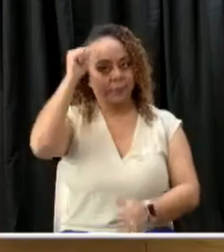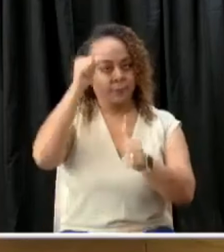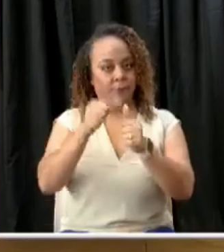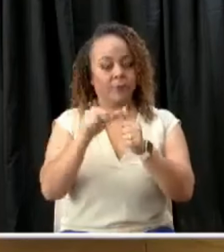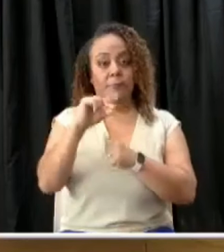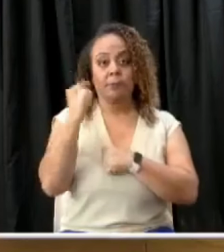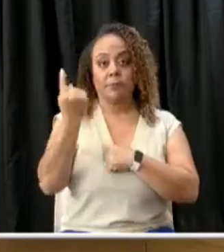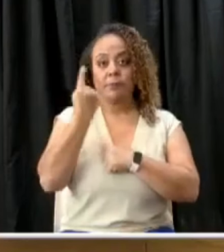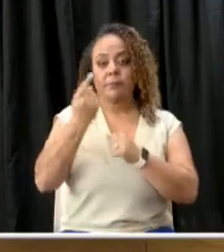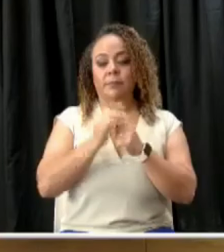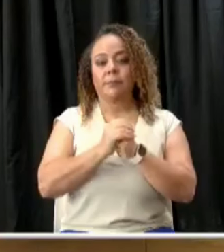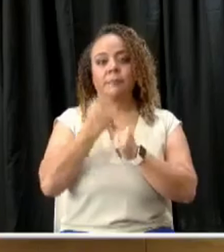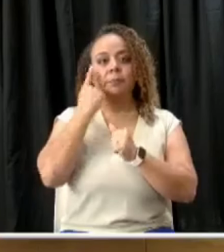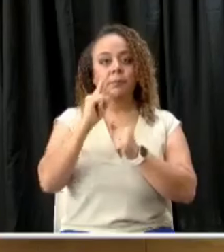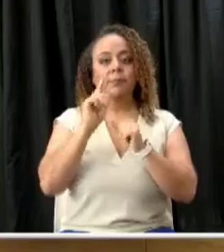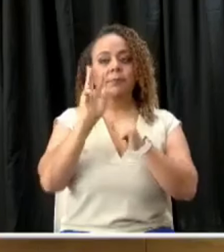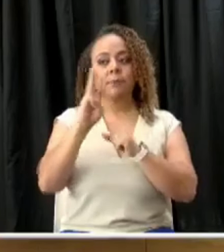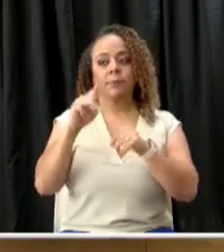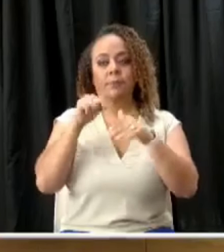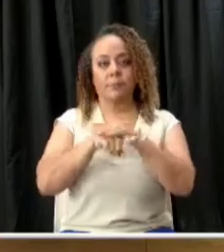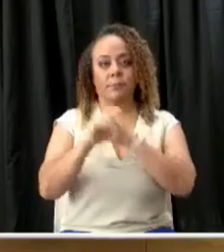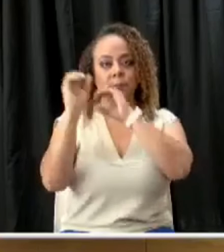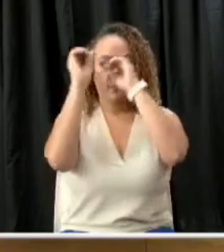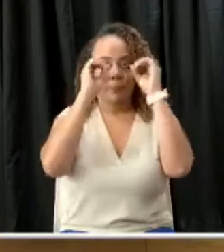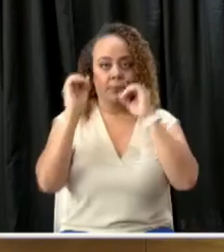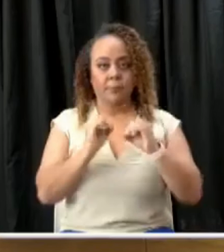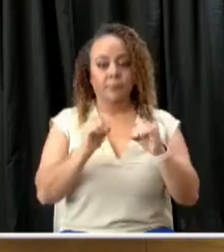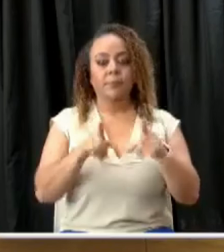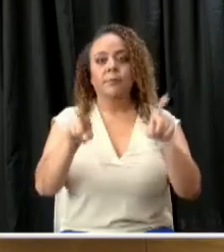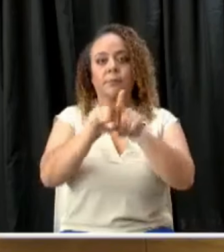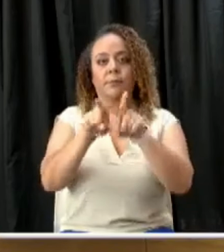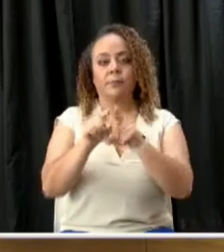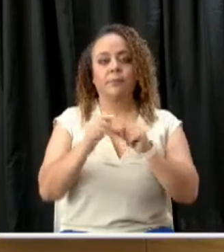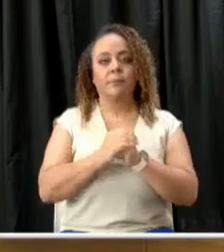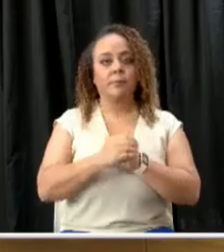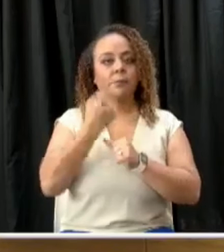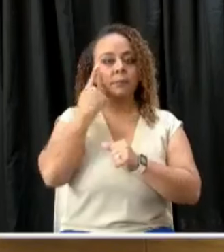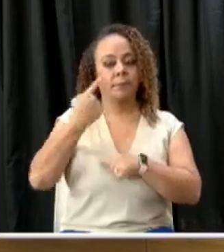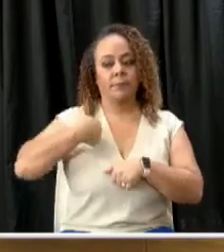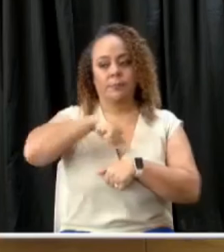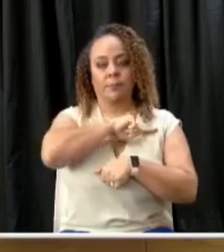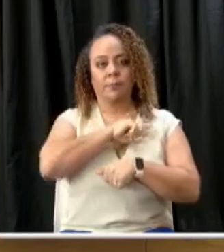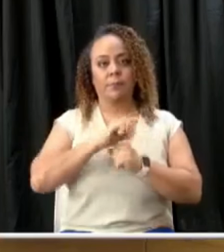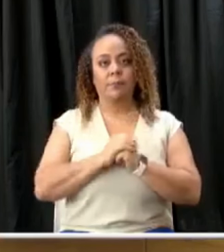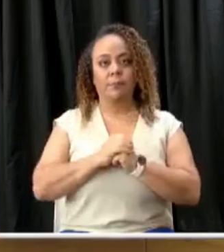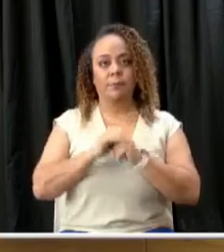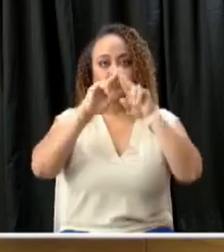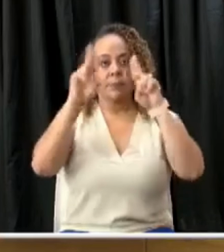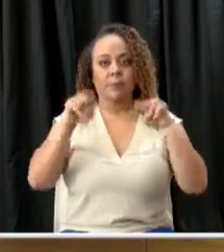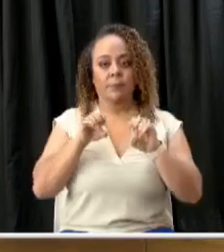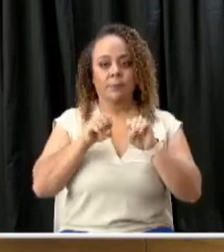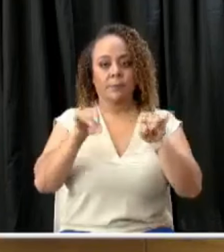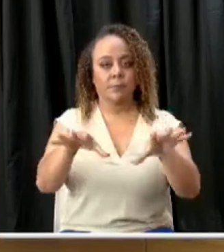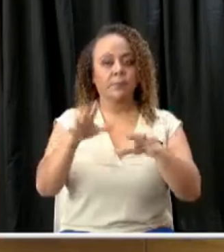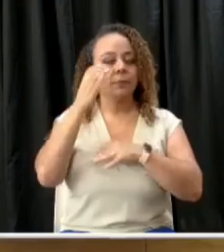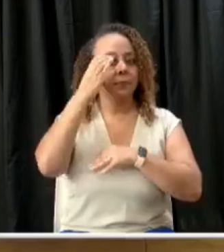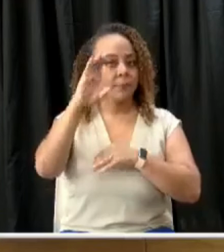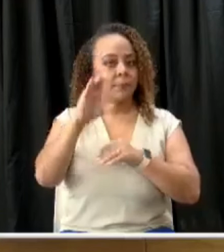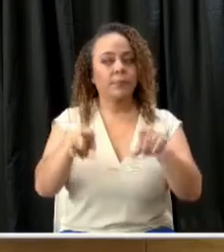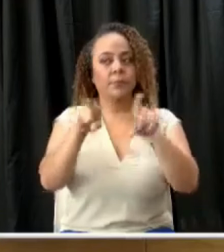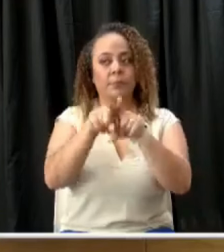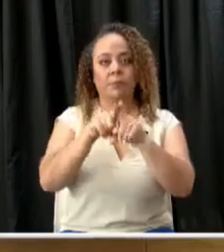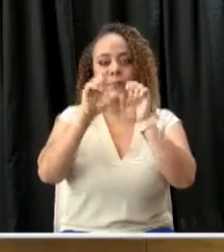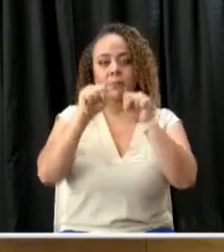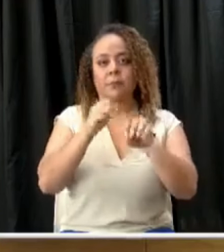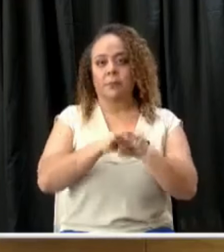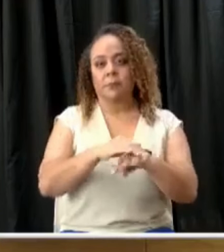no solamente estamos a través de nuestra plataforma Zoom, sino que también estamos a través de nuestra red social de Facebook, donde también se